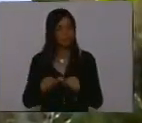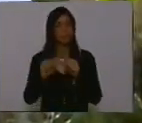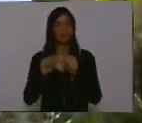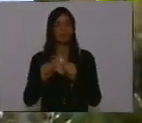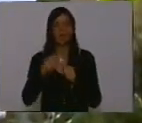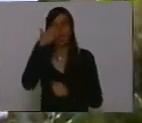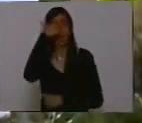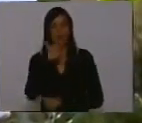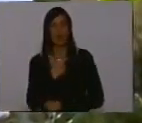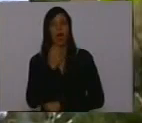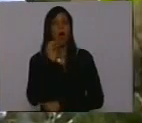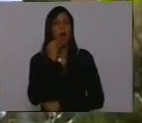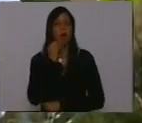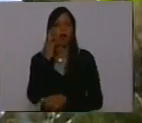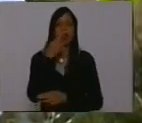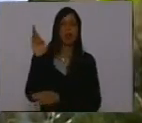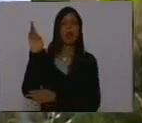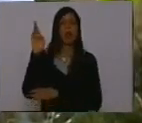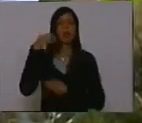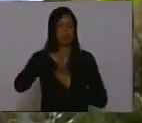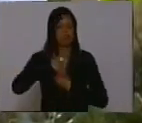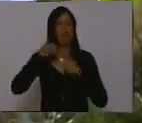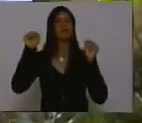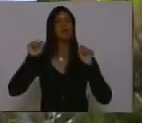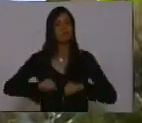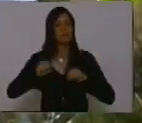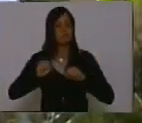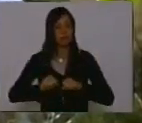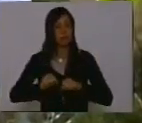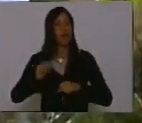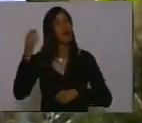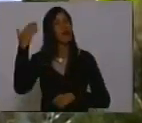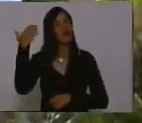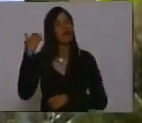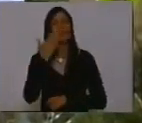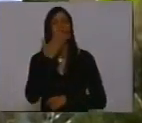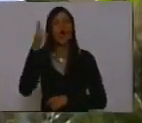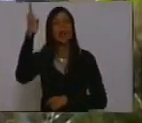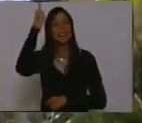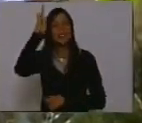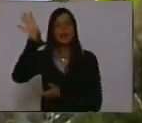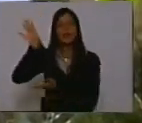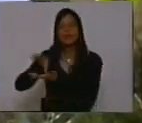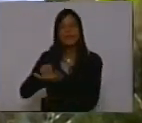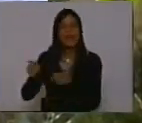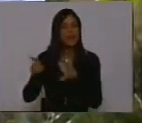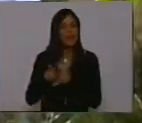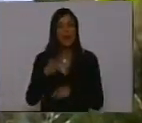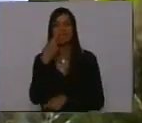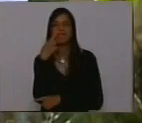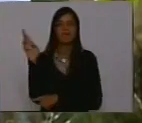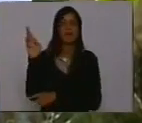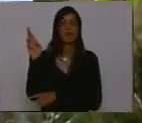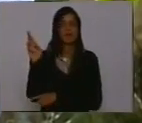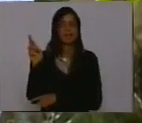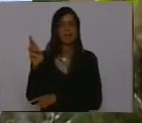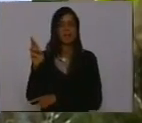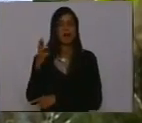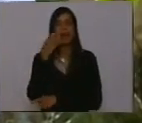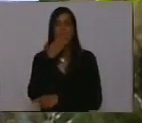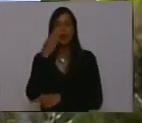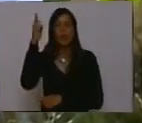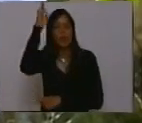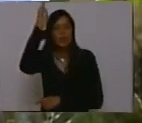espíritu rebelde, sí, como lo decía el pueblo, que recoge desde nuestros aborígenes. ¿Cómo no decirlo aquí? Desde